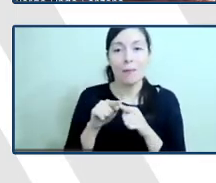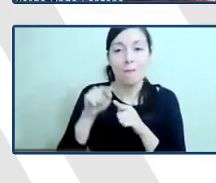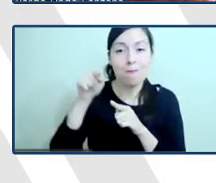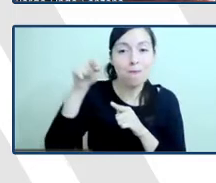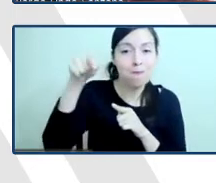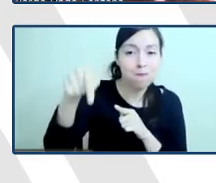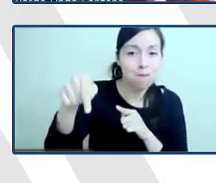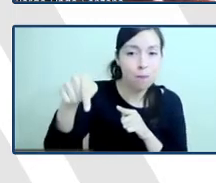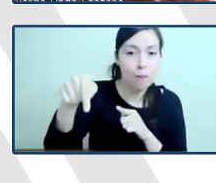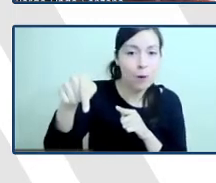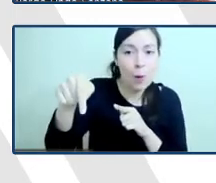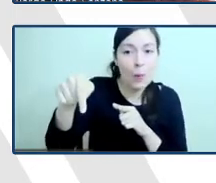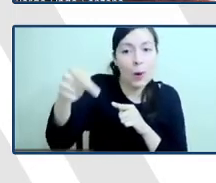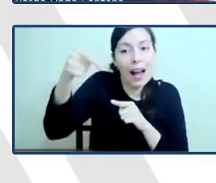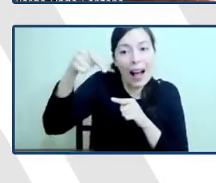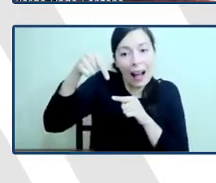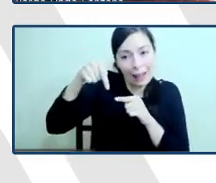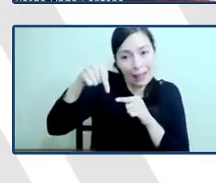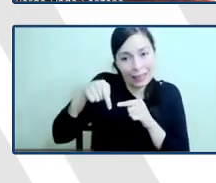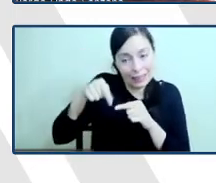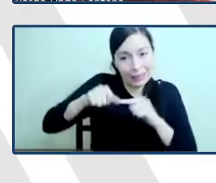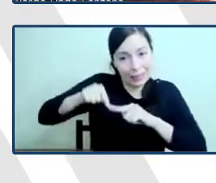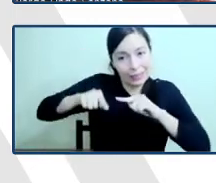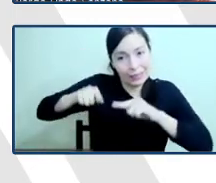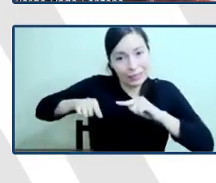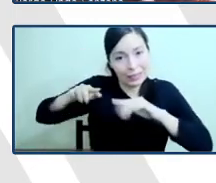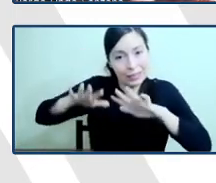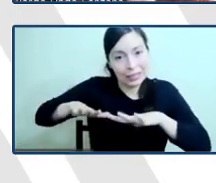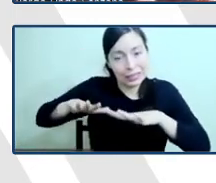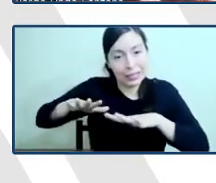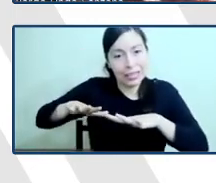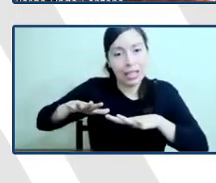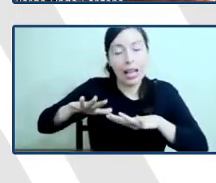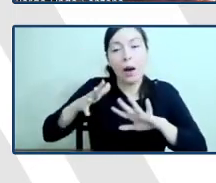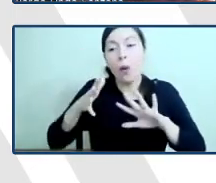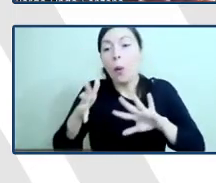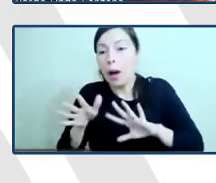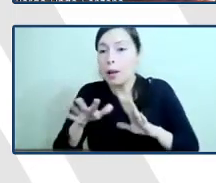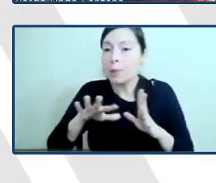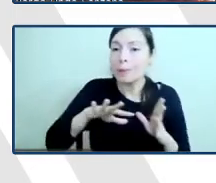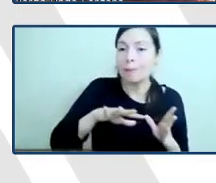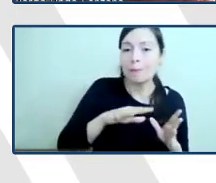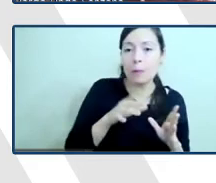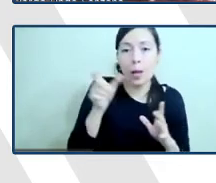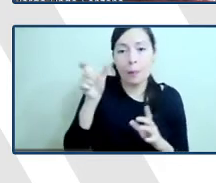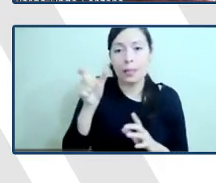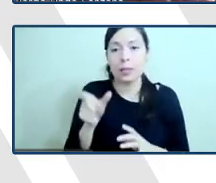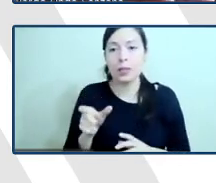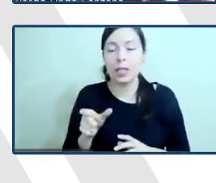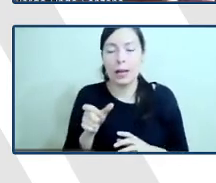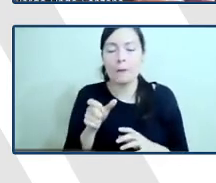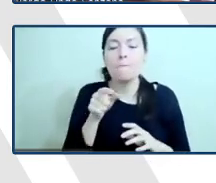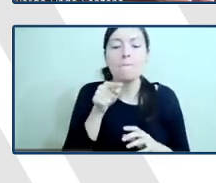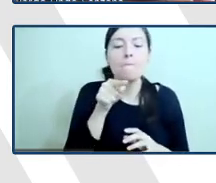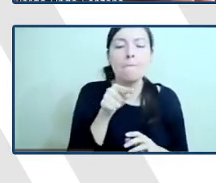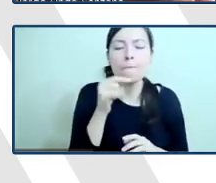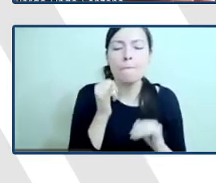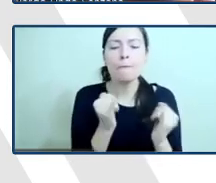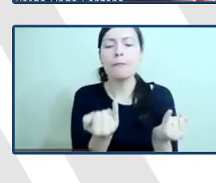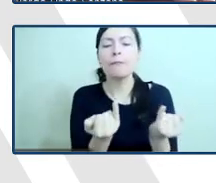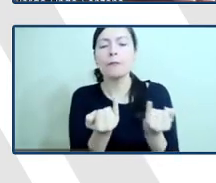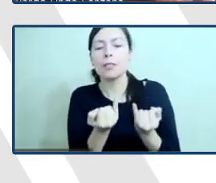Antofagasta. Otra es que intencionalmente alguien haya ofuscado la información, o sea, eso quiere decir que la